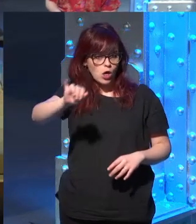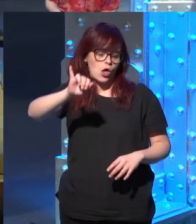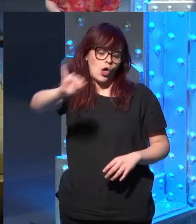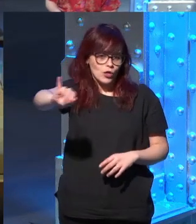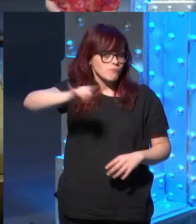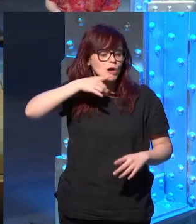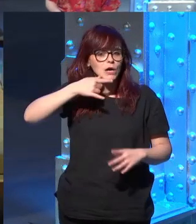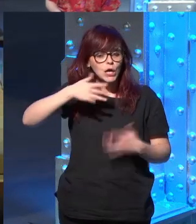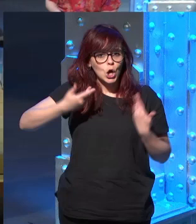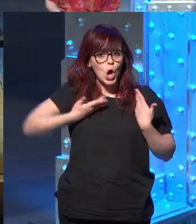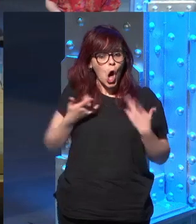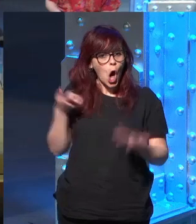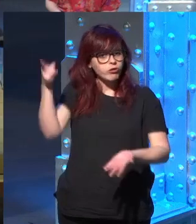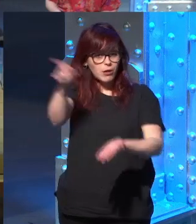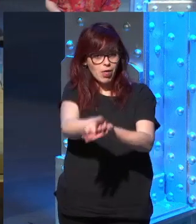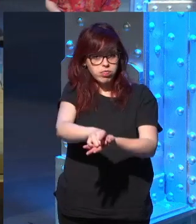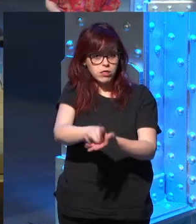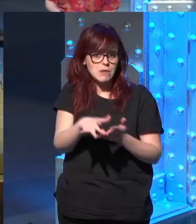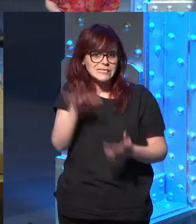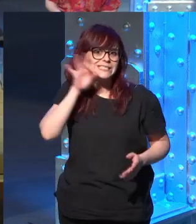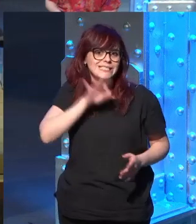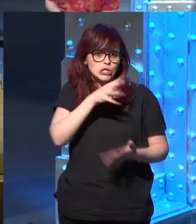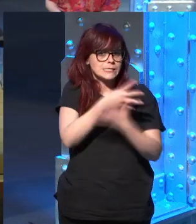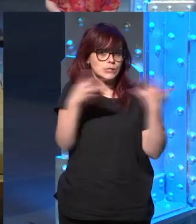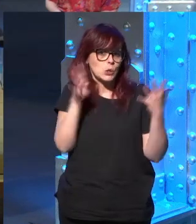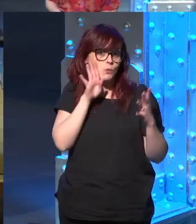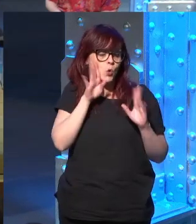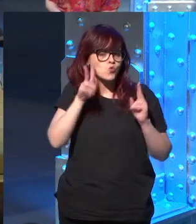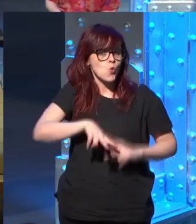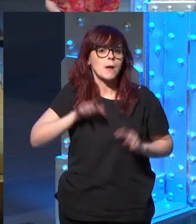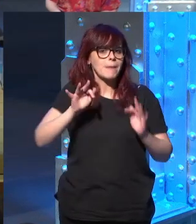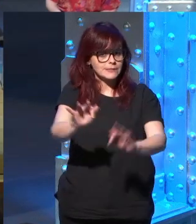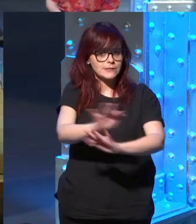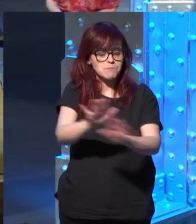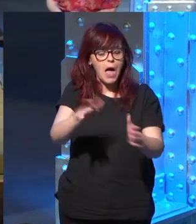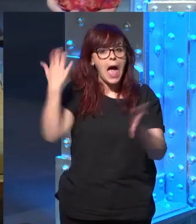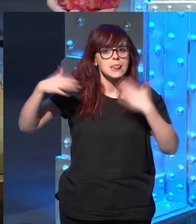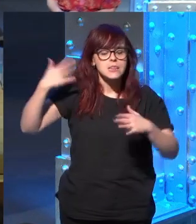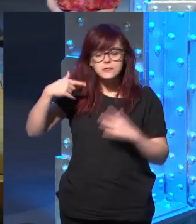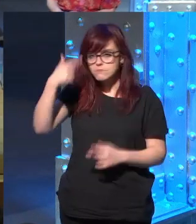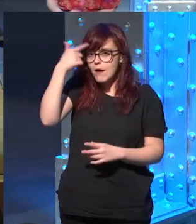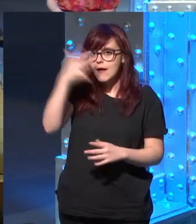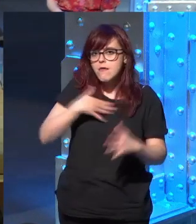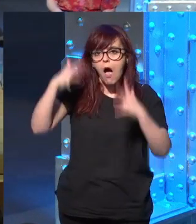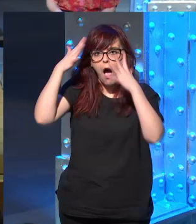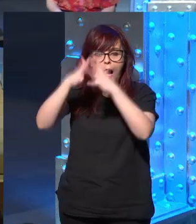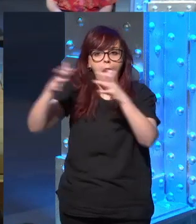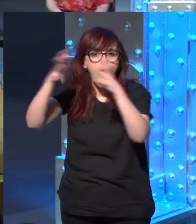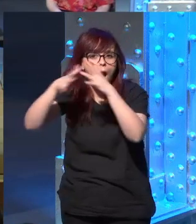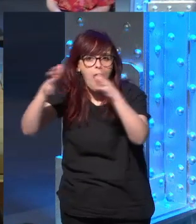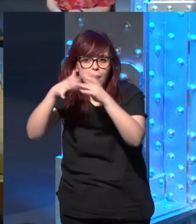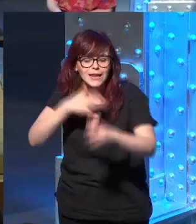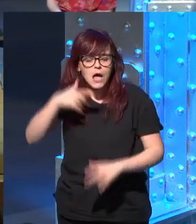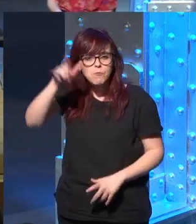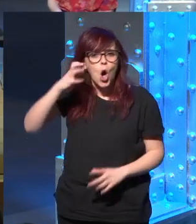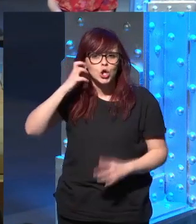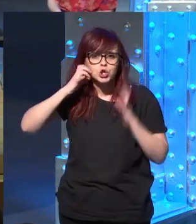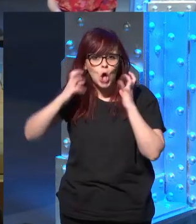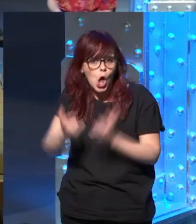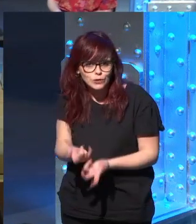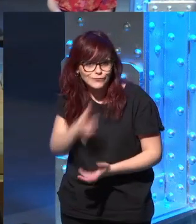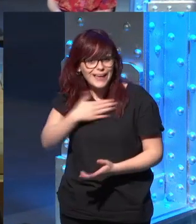decir, no vamos a ser nunca ya un señor del siglo XIX. Y eso antes nos hacía sufrir mucho. Yo creo que eso nos ha hecho sufrir. A lo mejor hablo